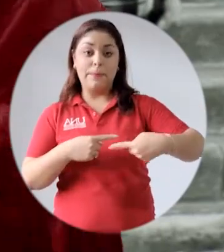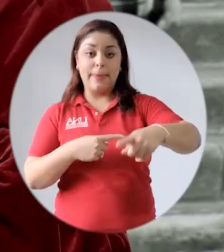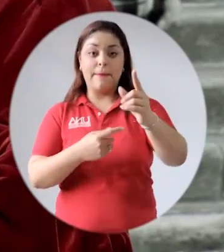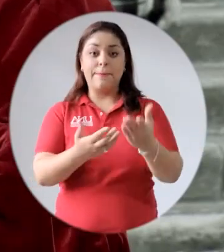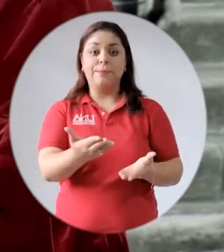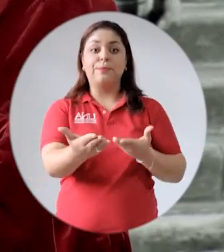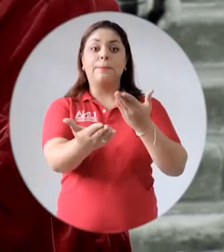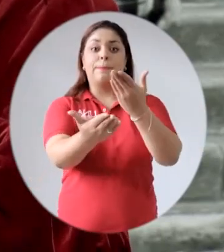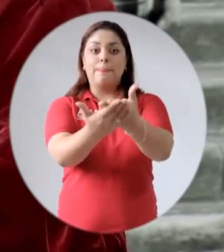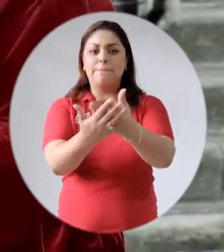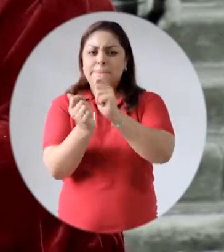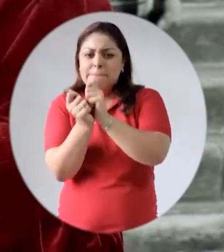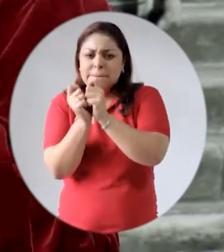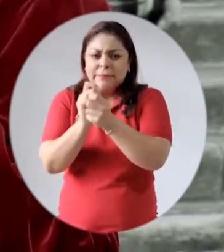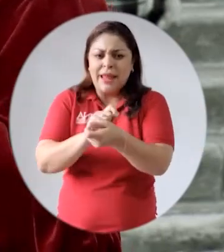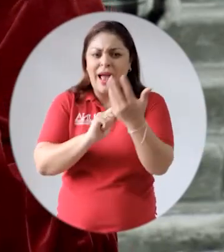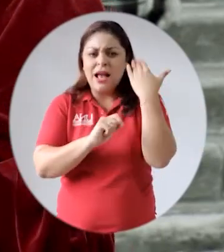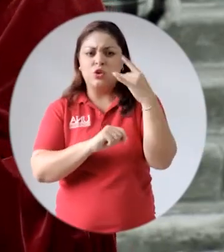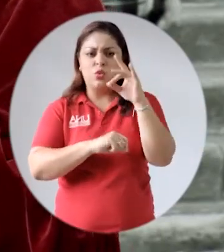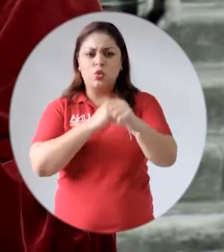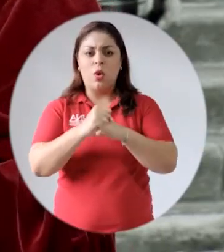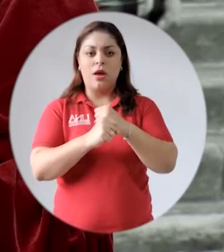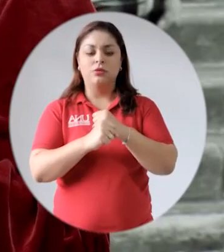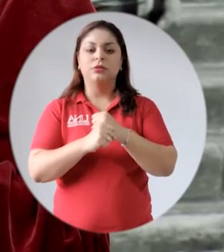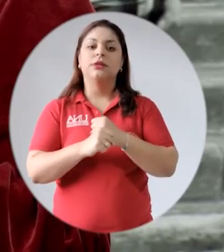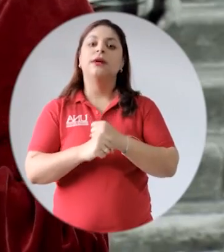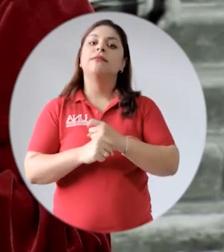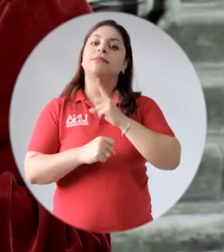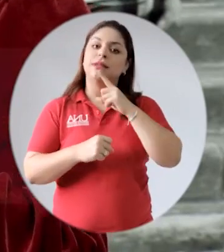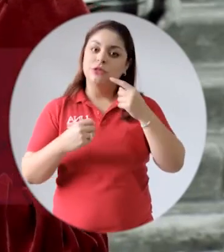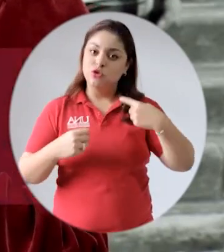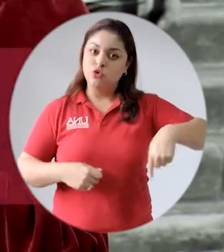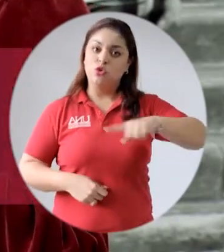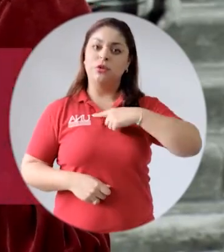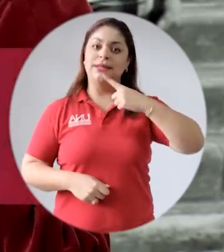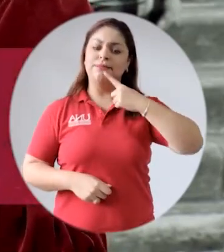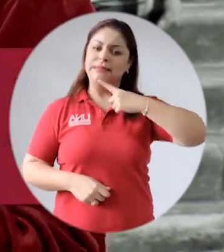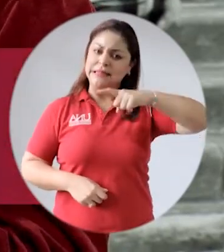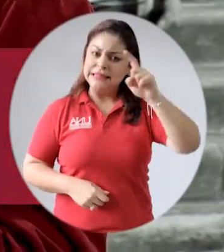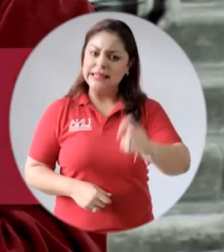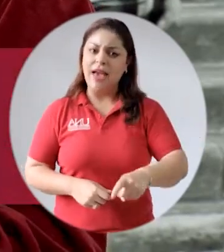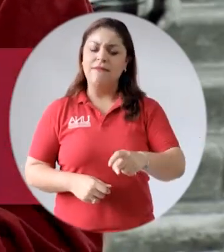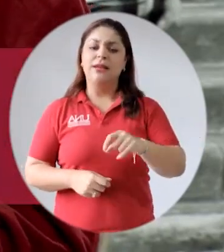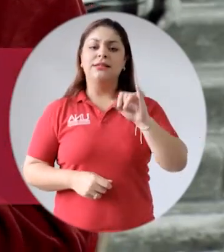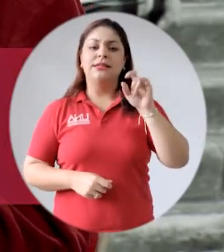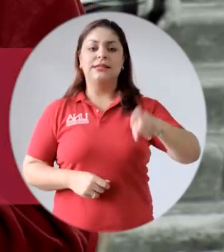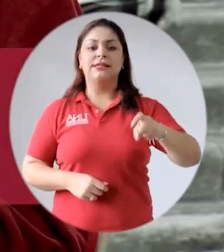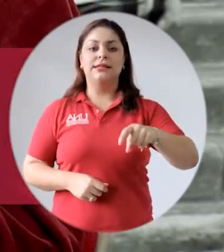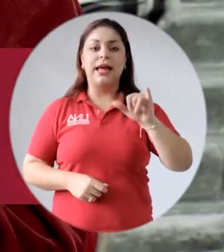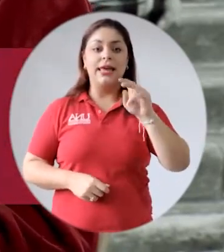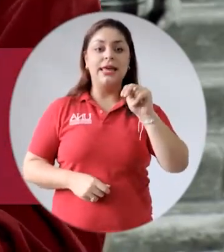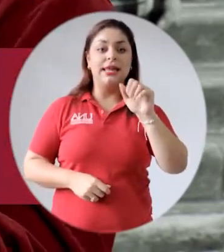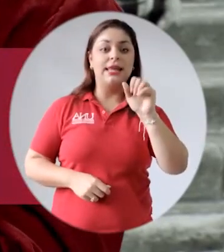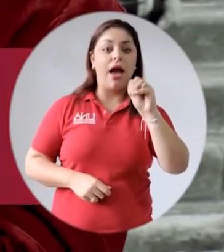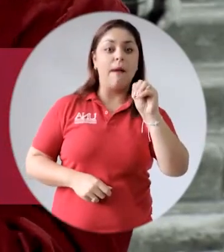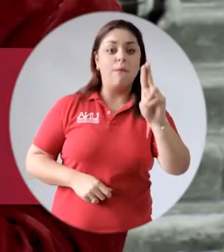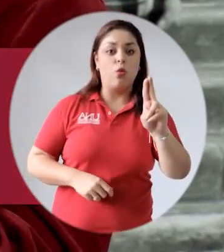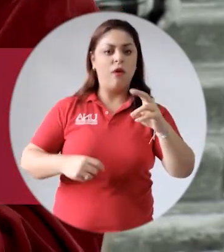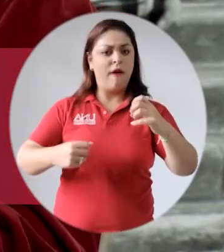que quisiéramos, ¿verdad? Yo quiero también mencionar que la encuesta puede hacer estudios porque se le preguntó sobre cómo se consideraba la